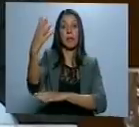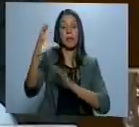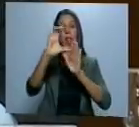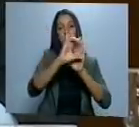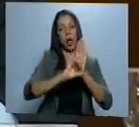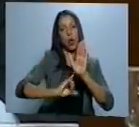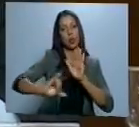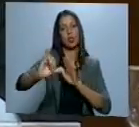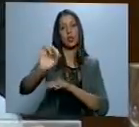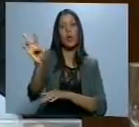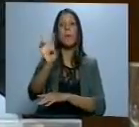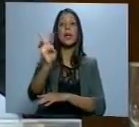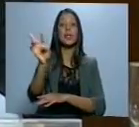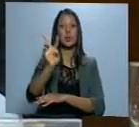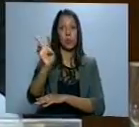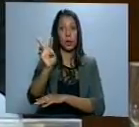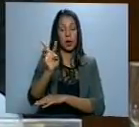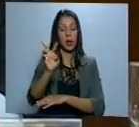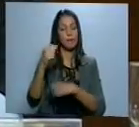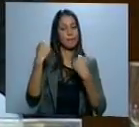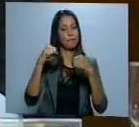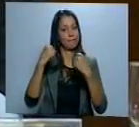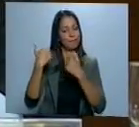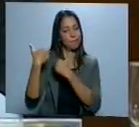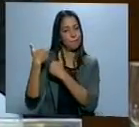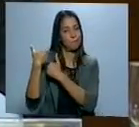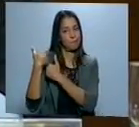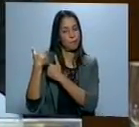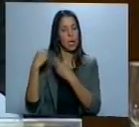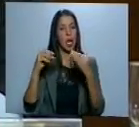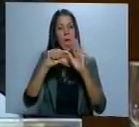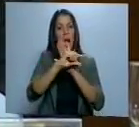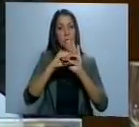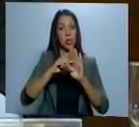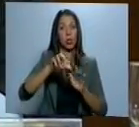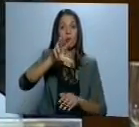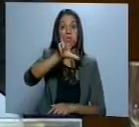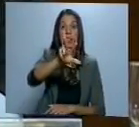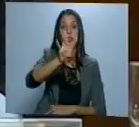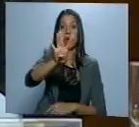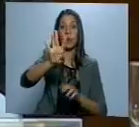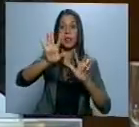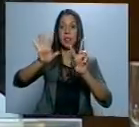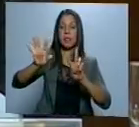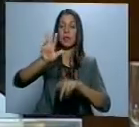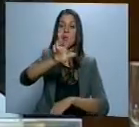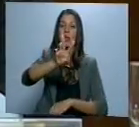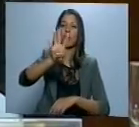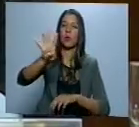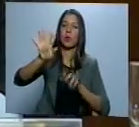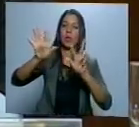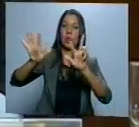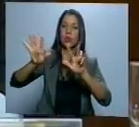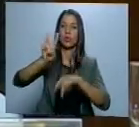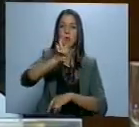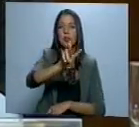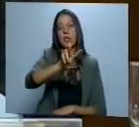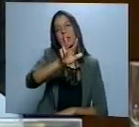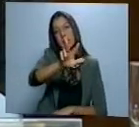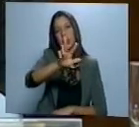República Bolivariana de Venezuela, en ejercicio de las facultades previstas en los artículos 347, 348